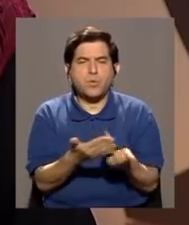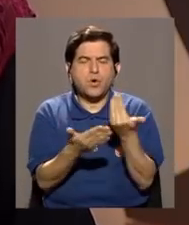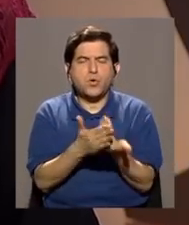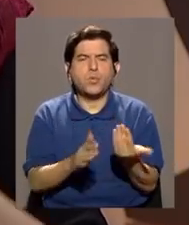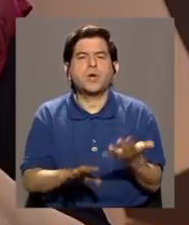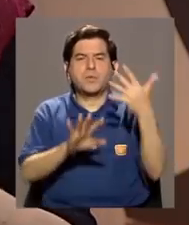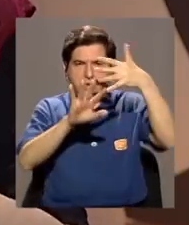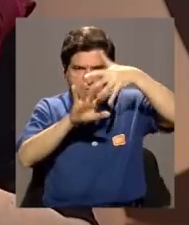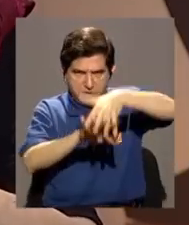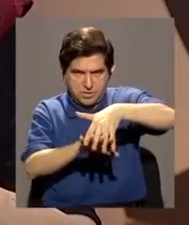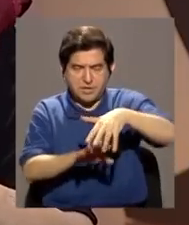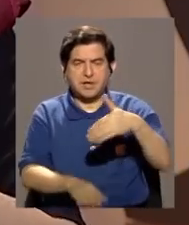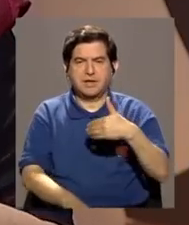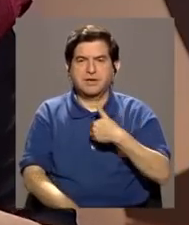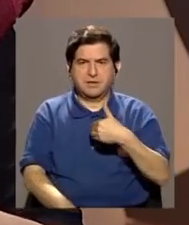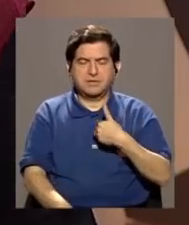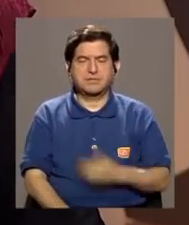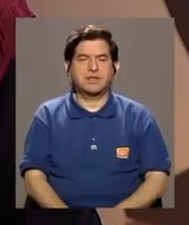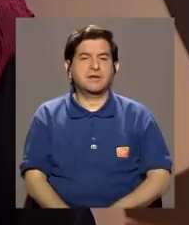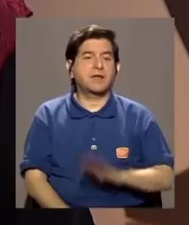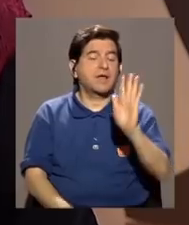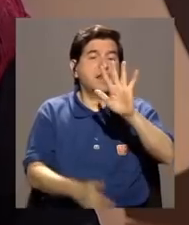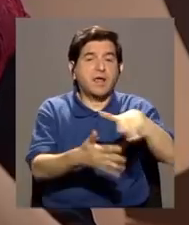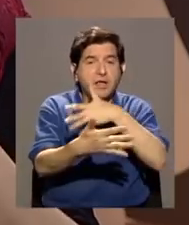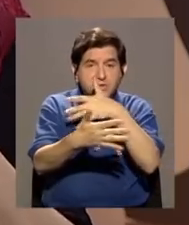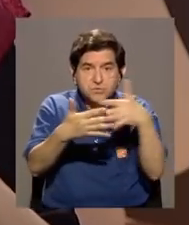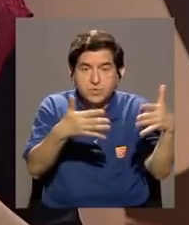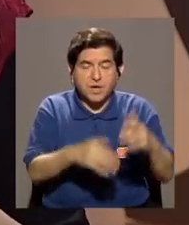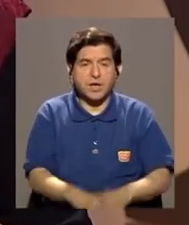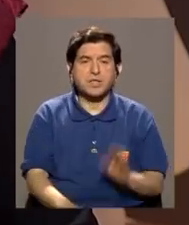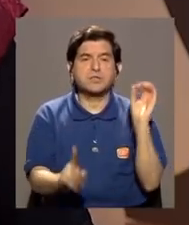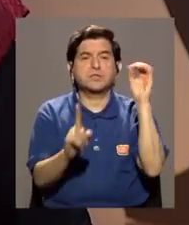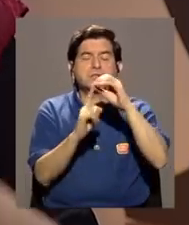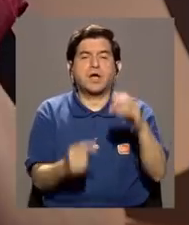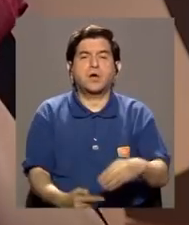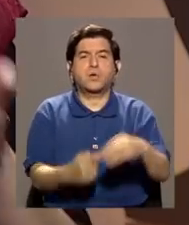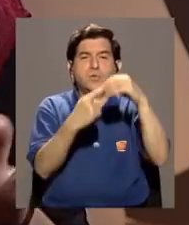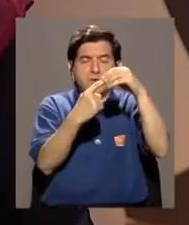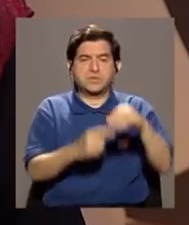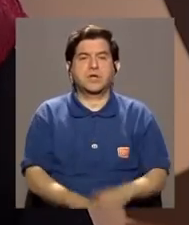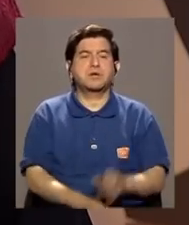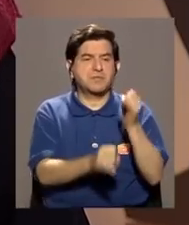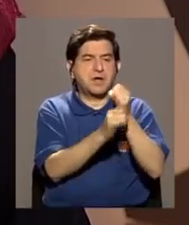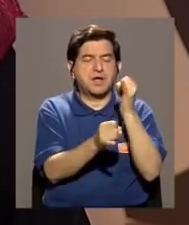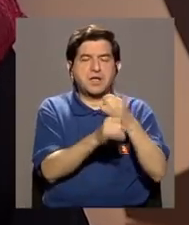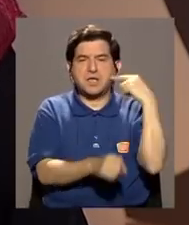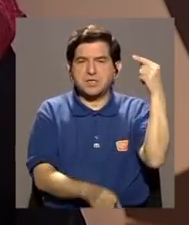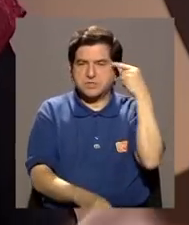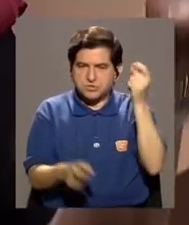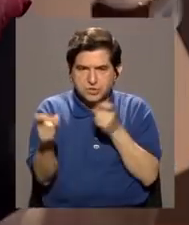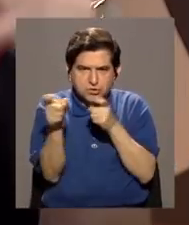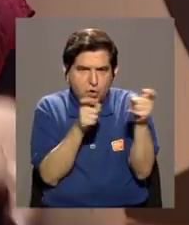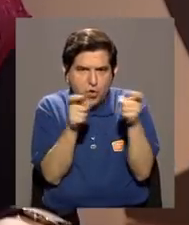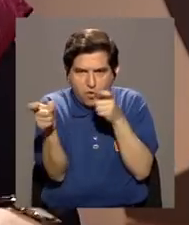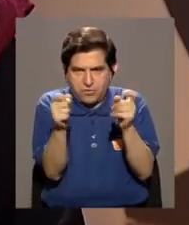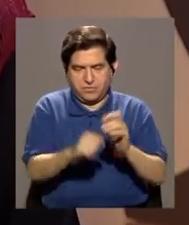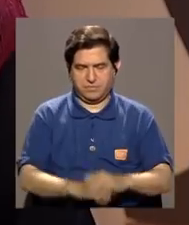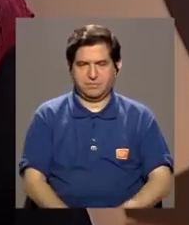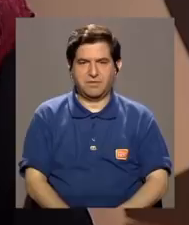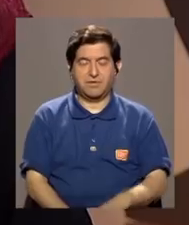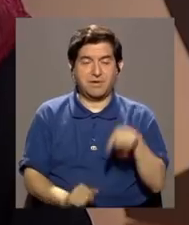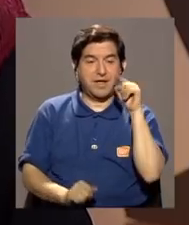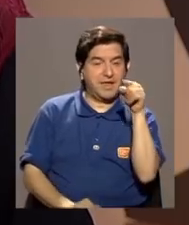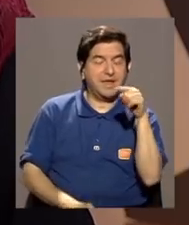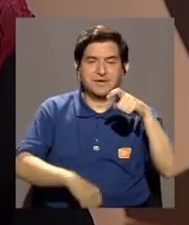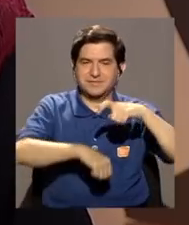que tienen en su agenda que tienen como objetivo principal tomar las instituciones del estado controlar